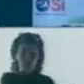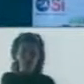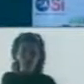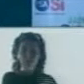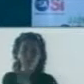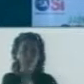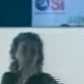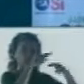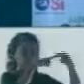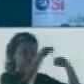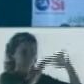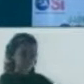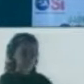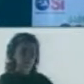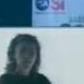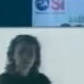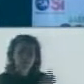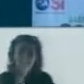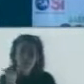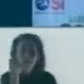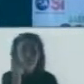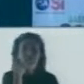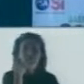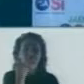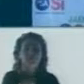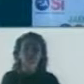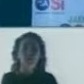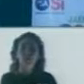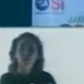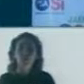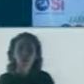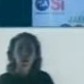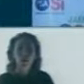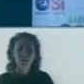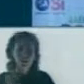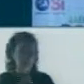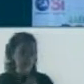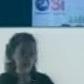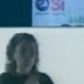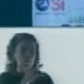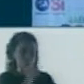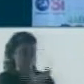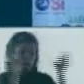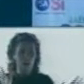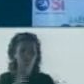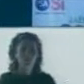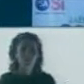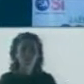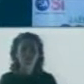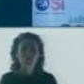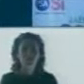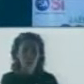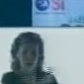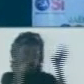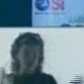de qué más? Nada más. ¿De que la hacía trabajar? Pues evidentemente, porque para eso tenían un